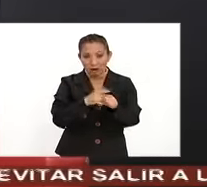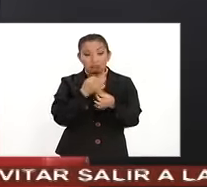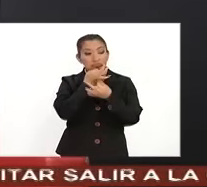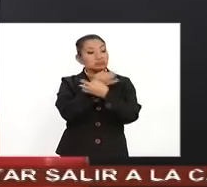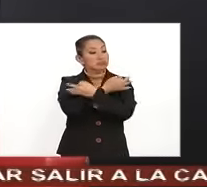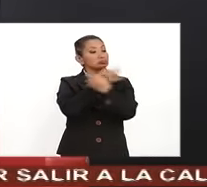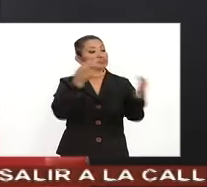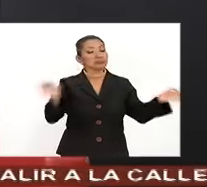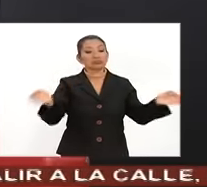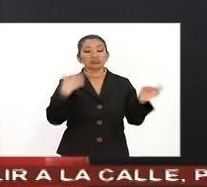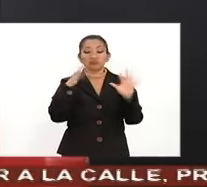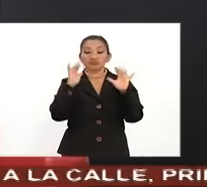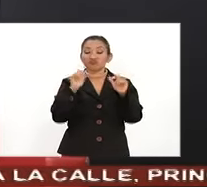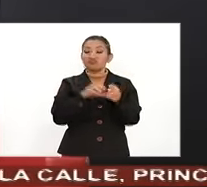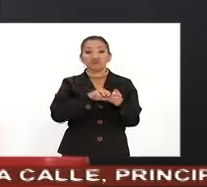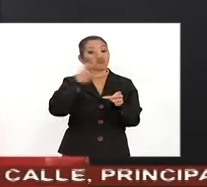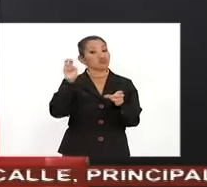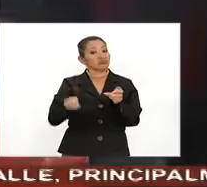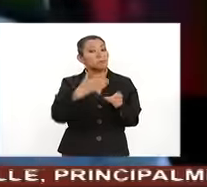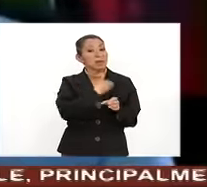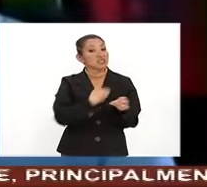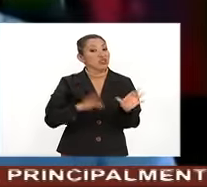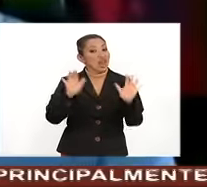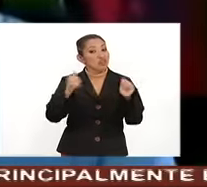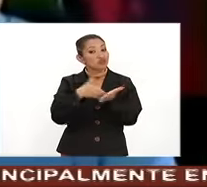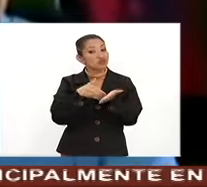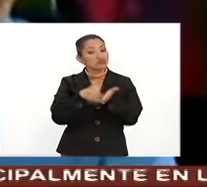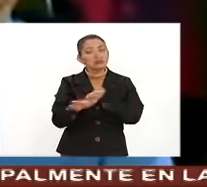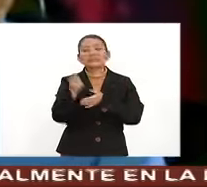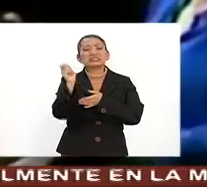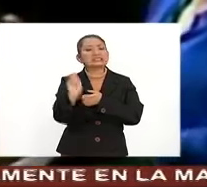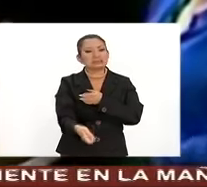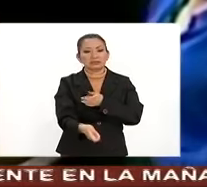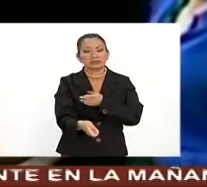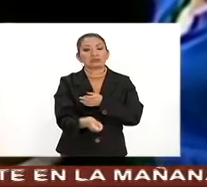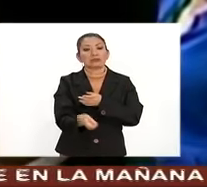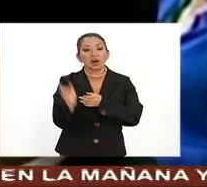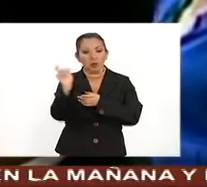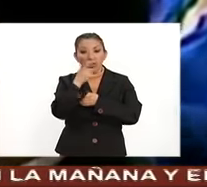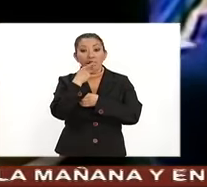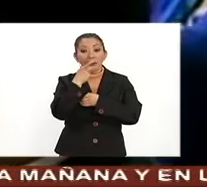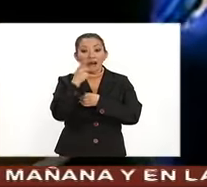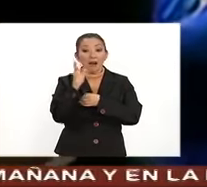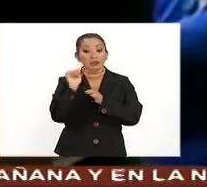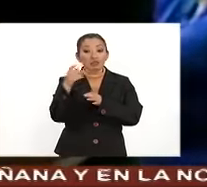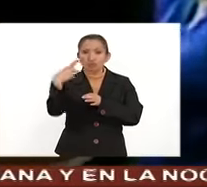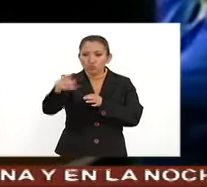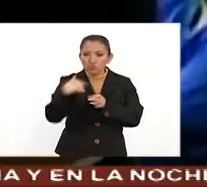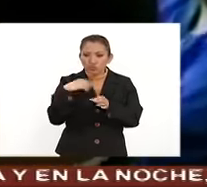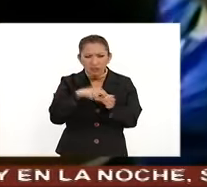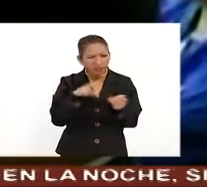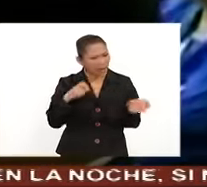decretó el abandono del cargo del presidente Maduro. ¿Esto qué quiere decir, no? Cuando hablas de abandono de cargo,